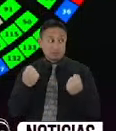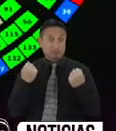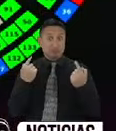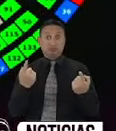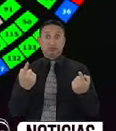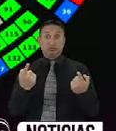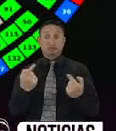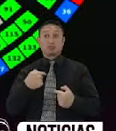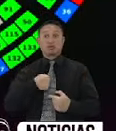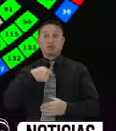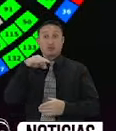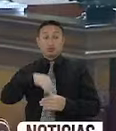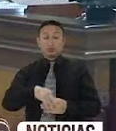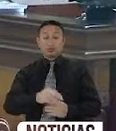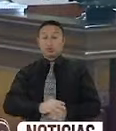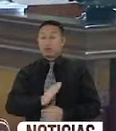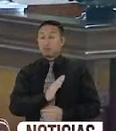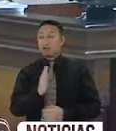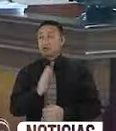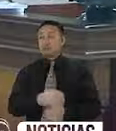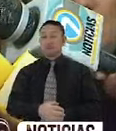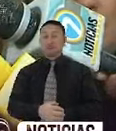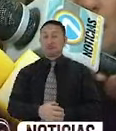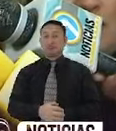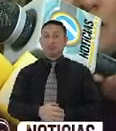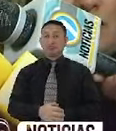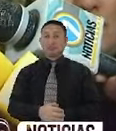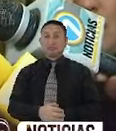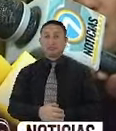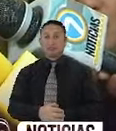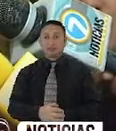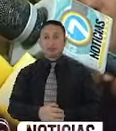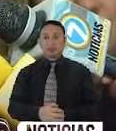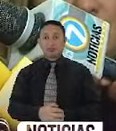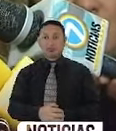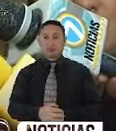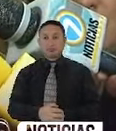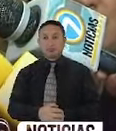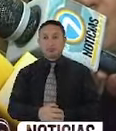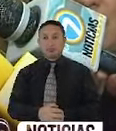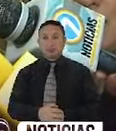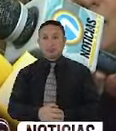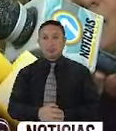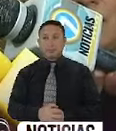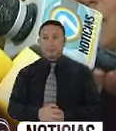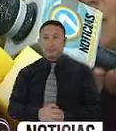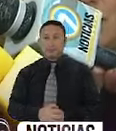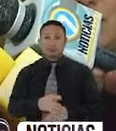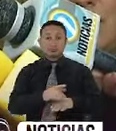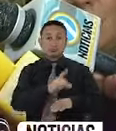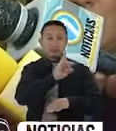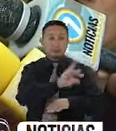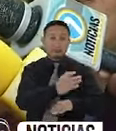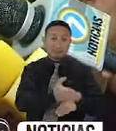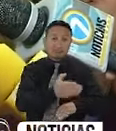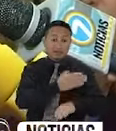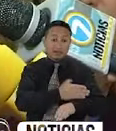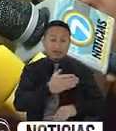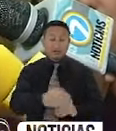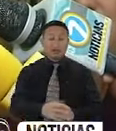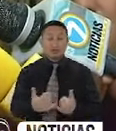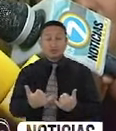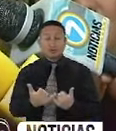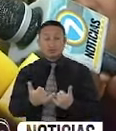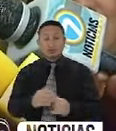de censurar a Mónica Palencia. Para no darle paso ni a la impunidad del pasado ni a la